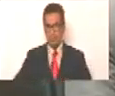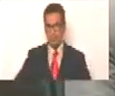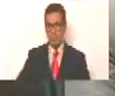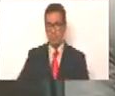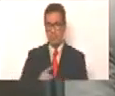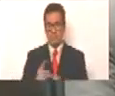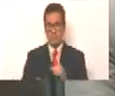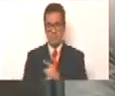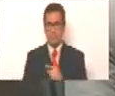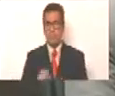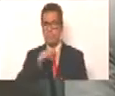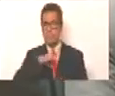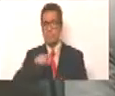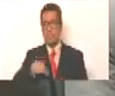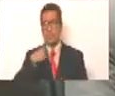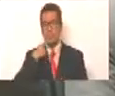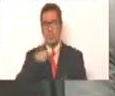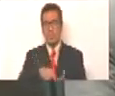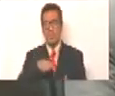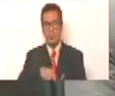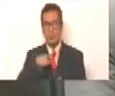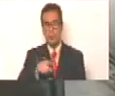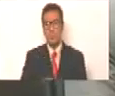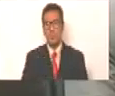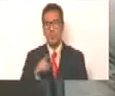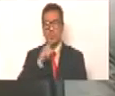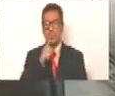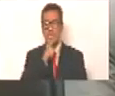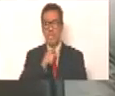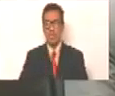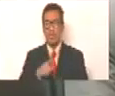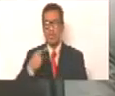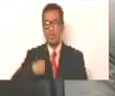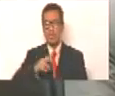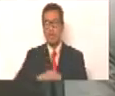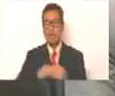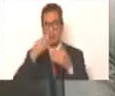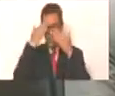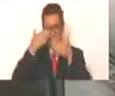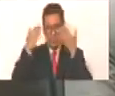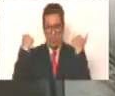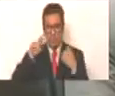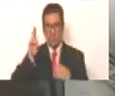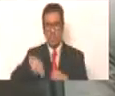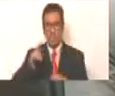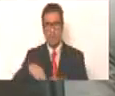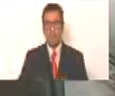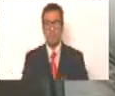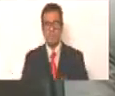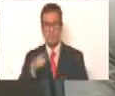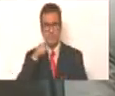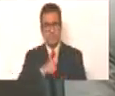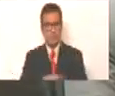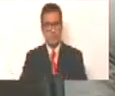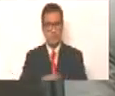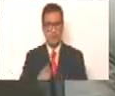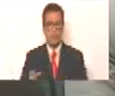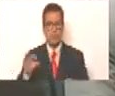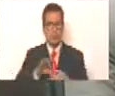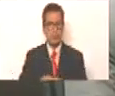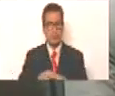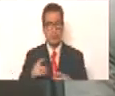historia se los cobrará. Esa crueldad no la vamos a olvidar. apostamos por la unidad, por las